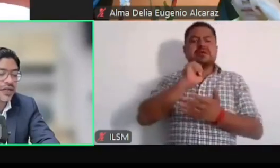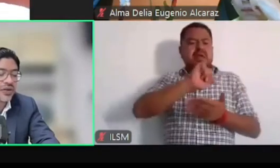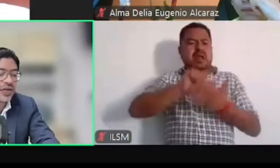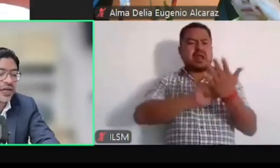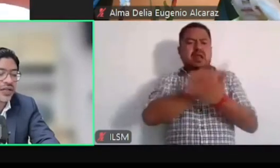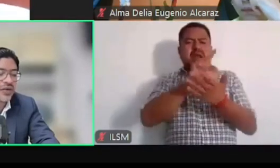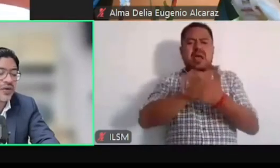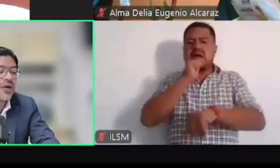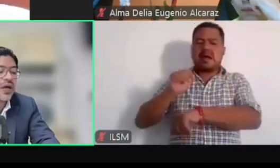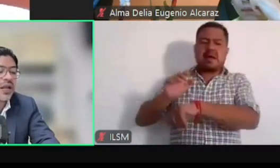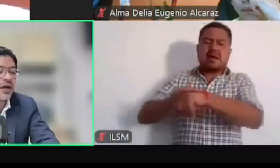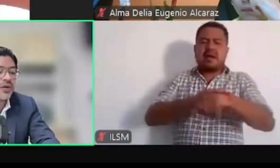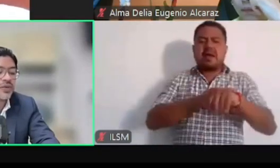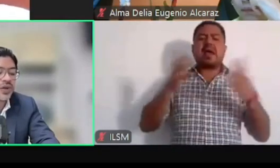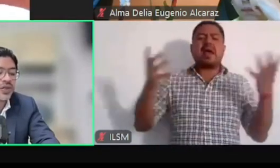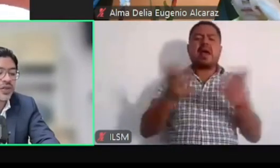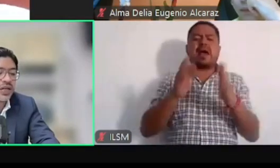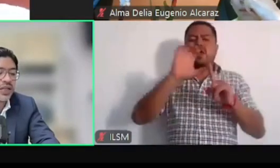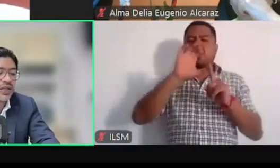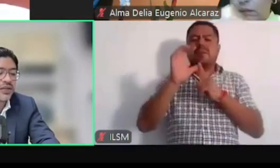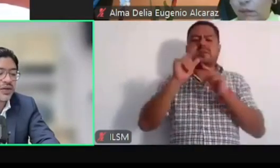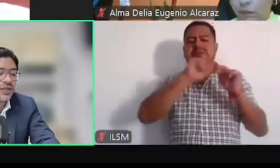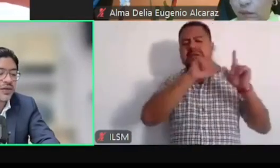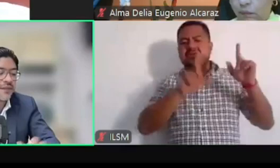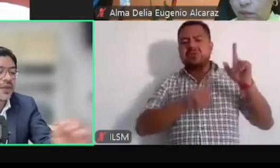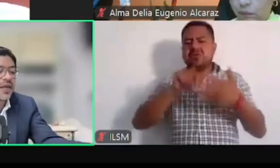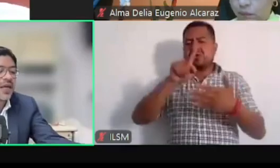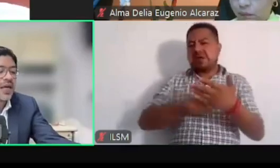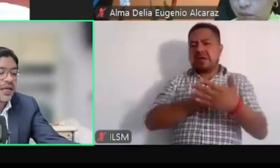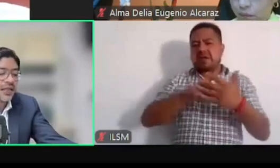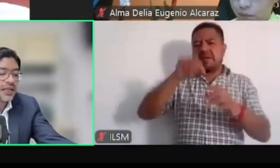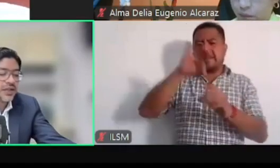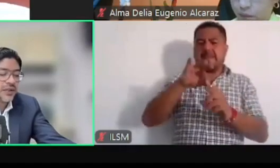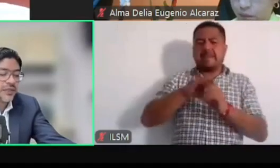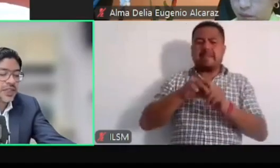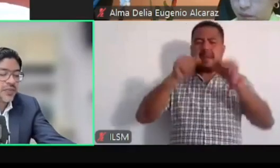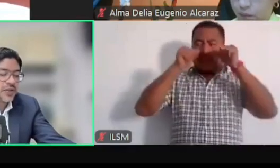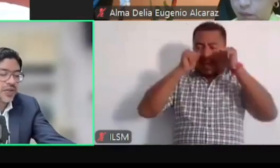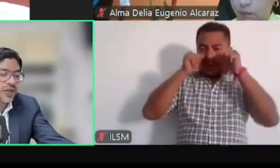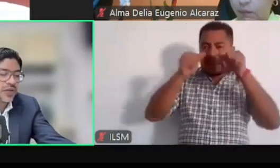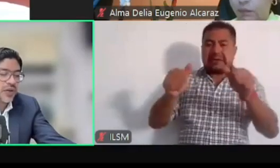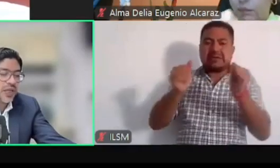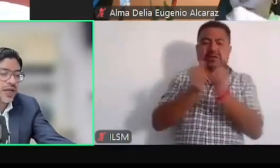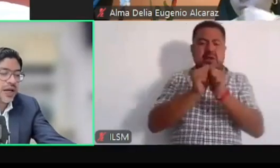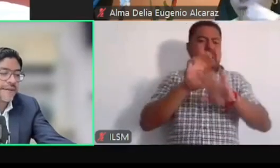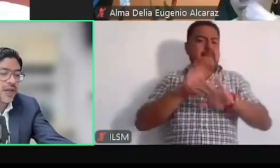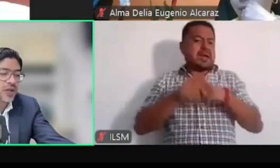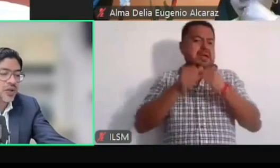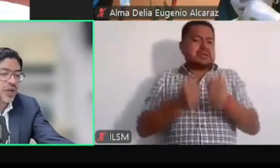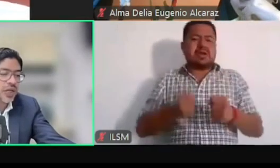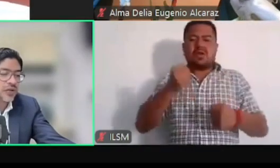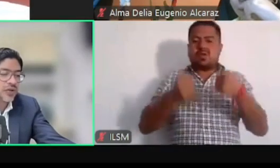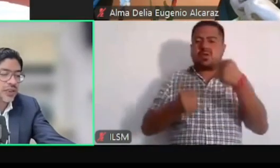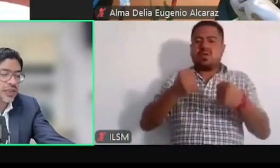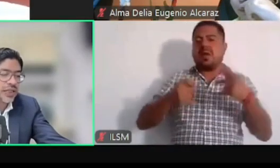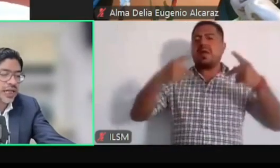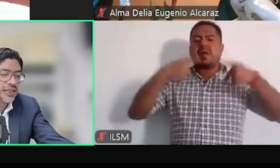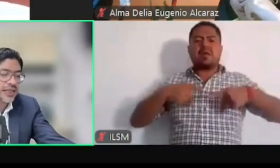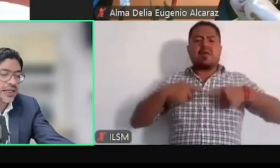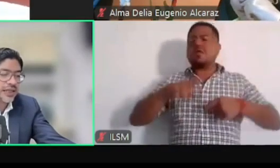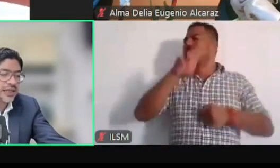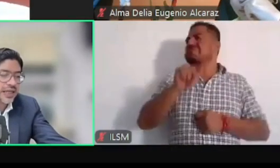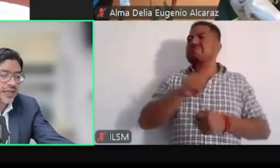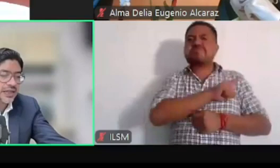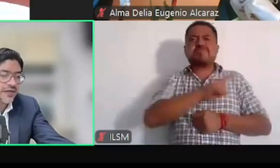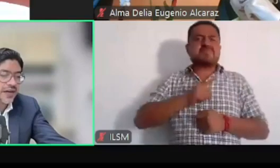notificación que realizó la Comisión Nacional de elecciones en atención al principio de seguridad jurídica de los ciudadanos no se tendría